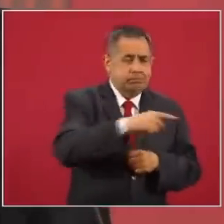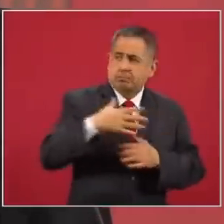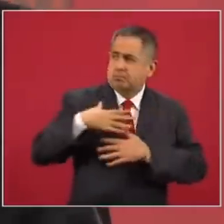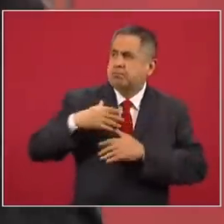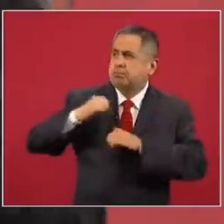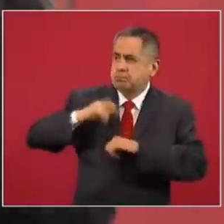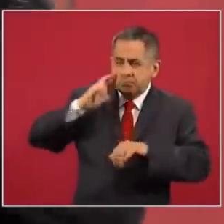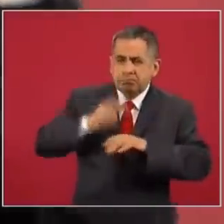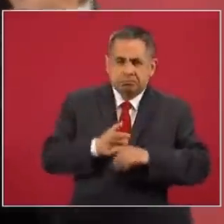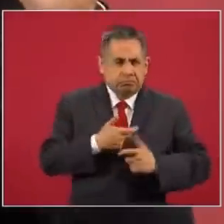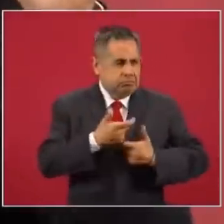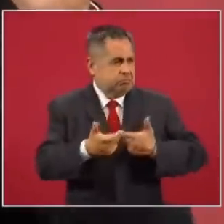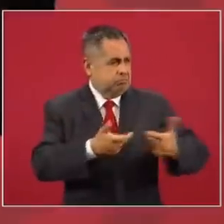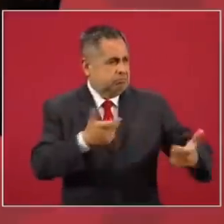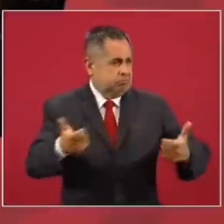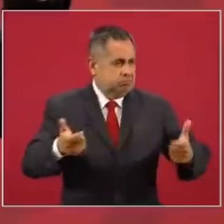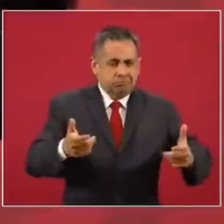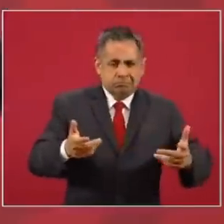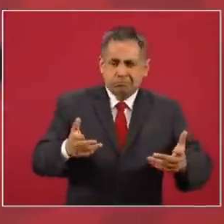Pues